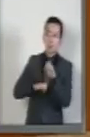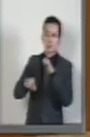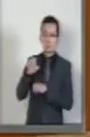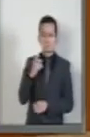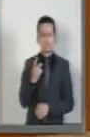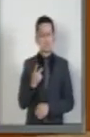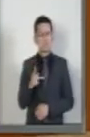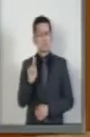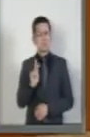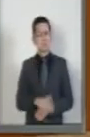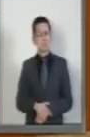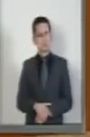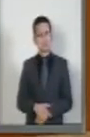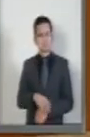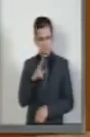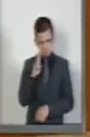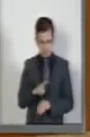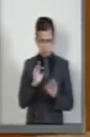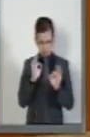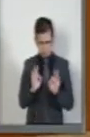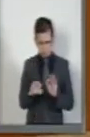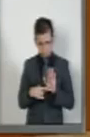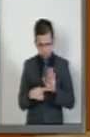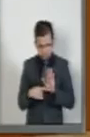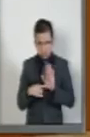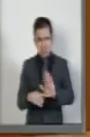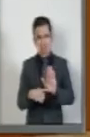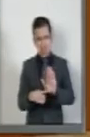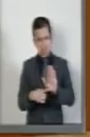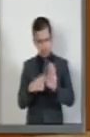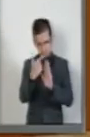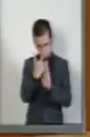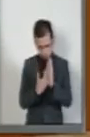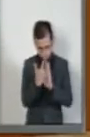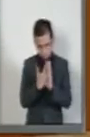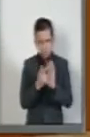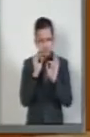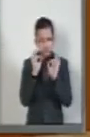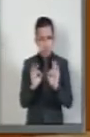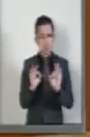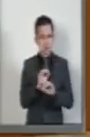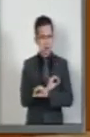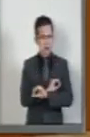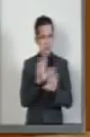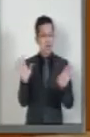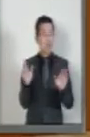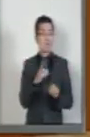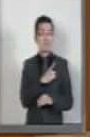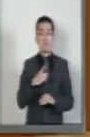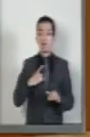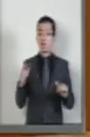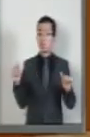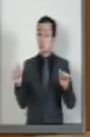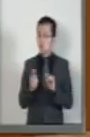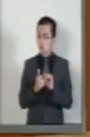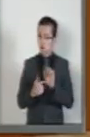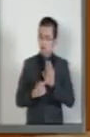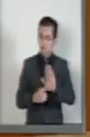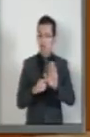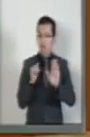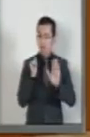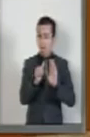la verdadera rendición de cuentas implica conocer mediante declaración pública la